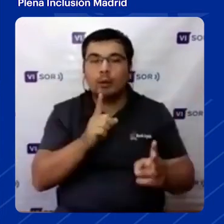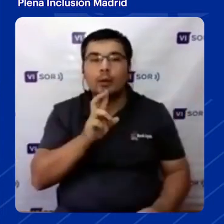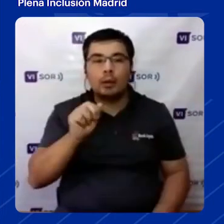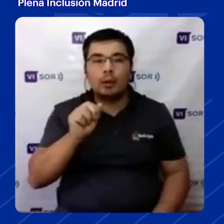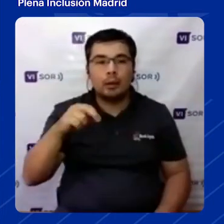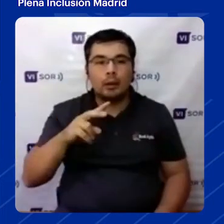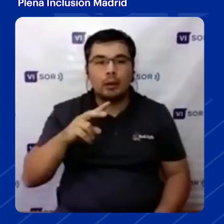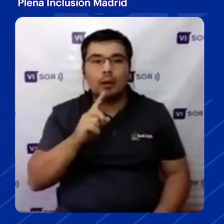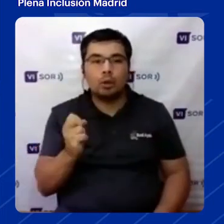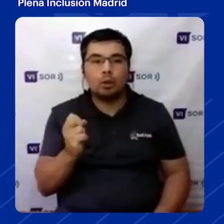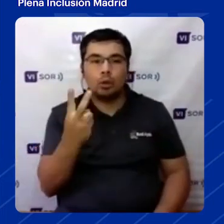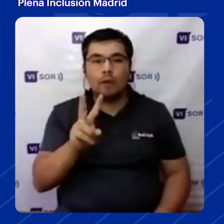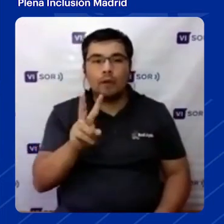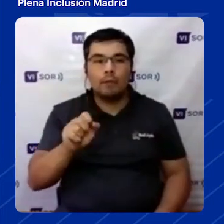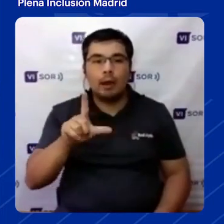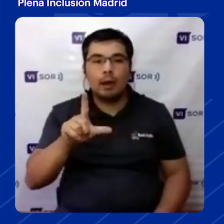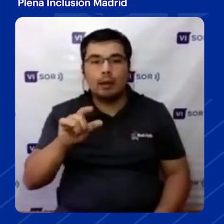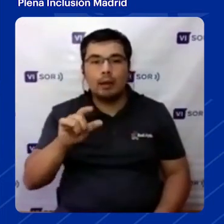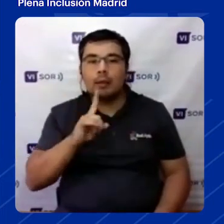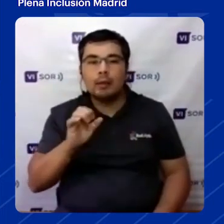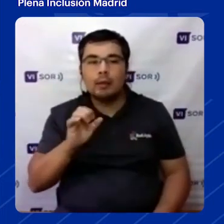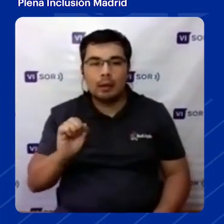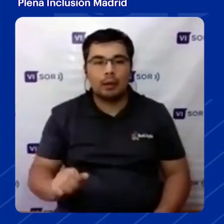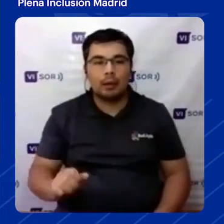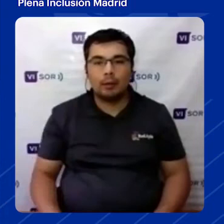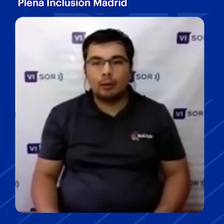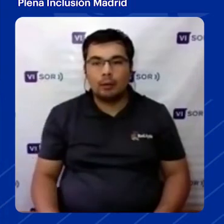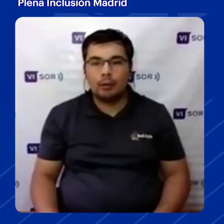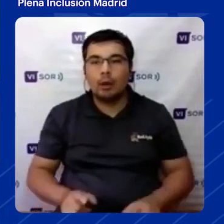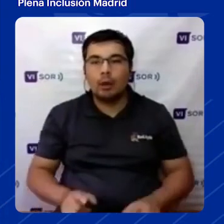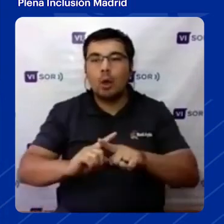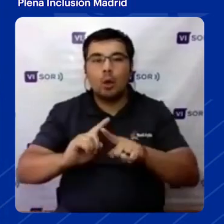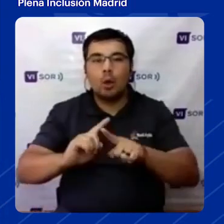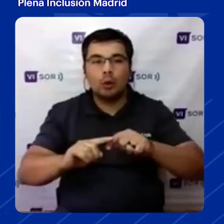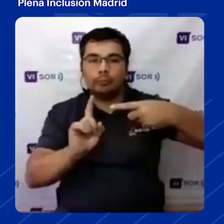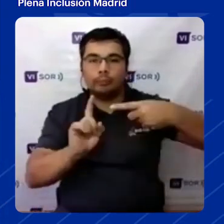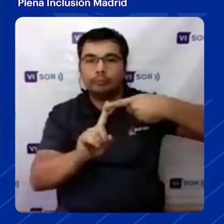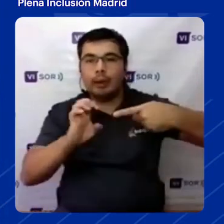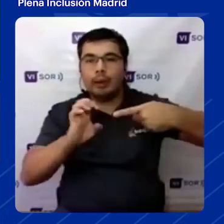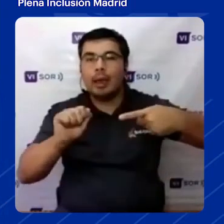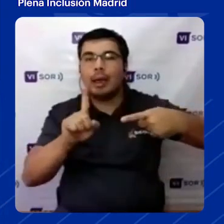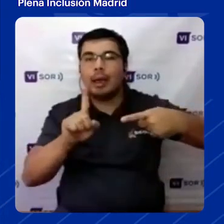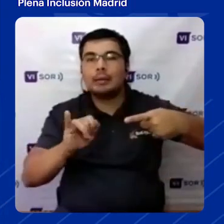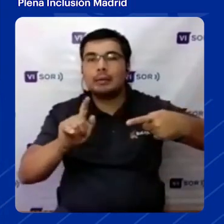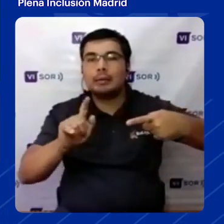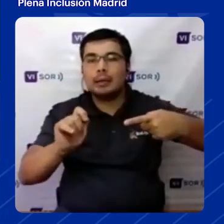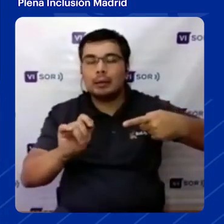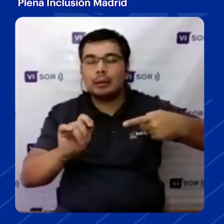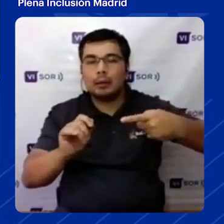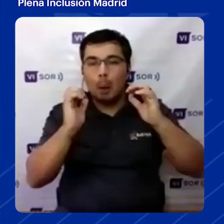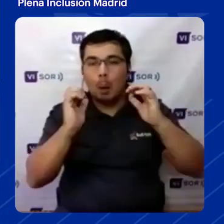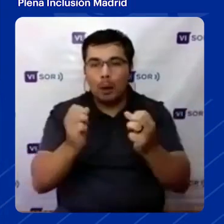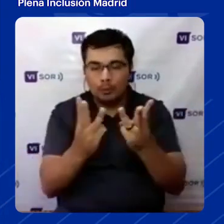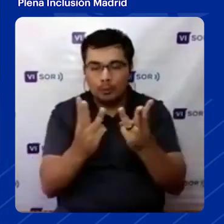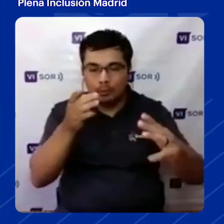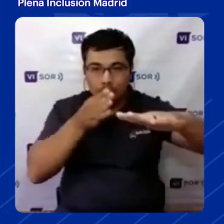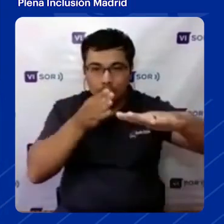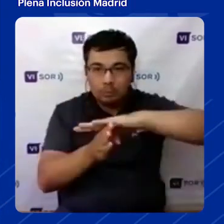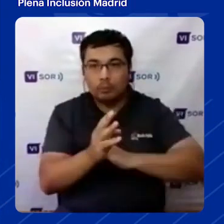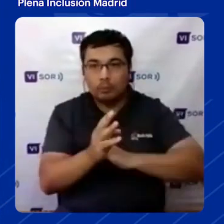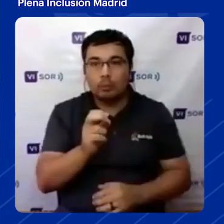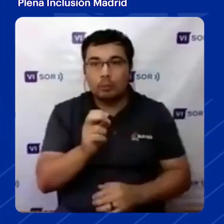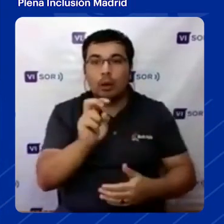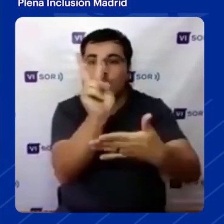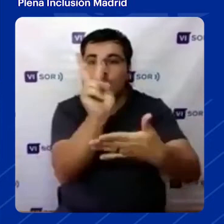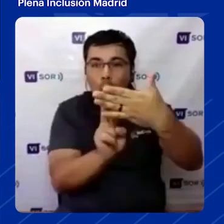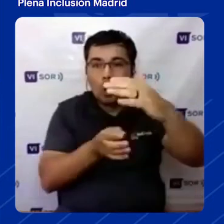www.traintovalidate.org. Y en el caso de ESIT, también pueden verlo para conocer qué materiales este proyecto está a punto de acabar, ESIT, mientras que